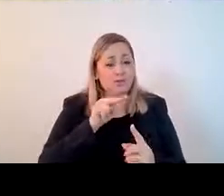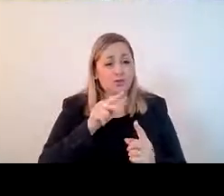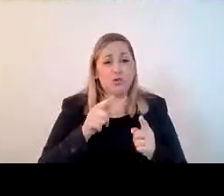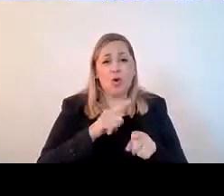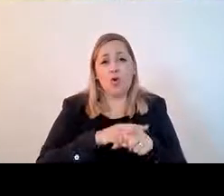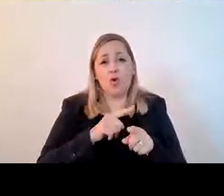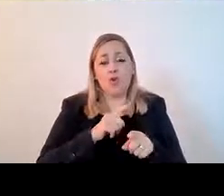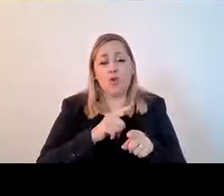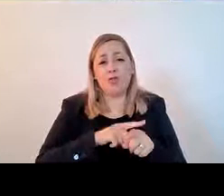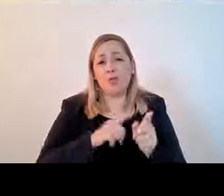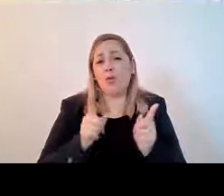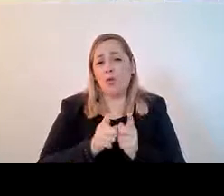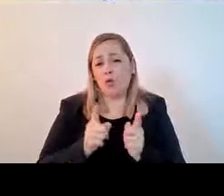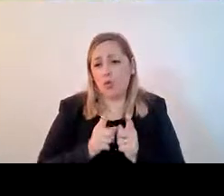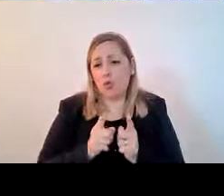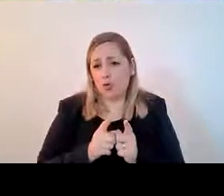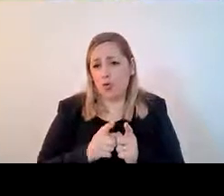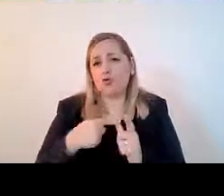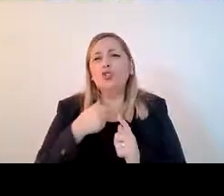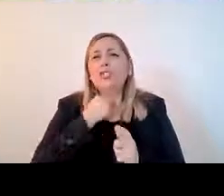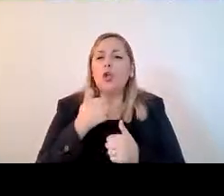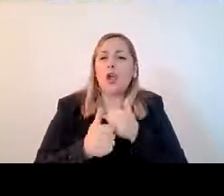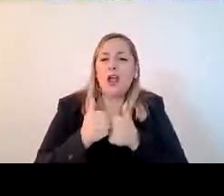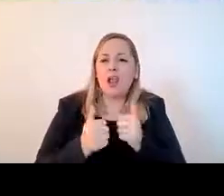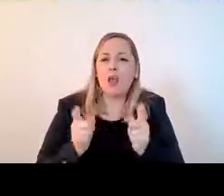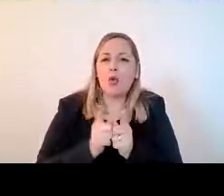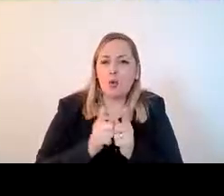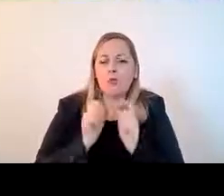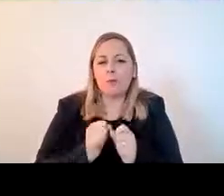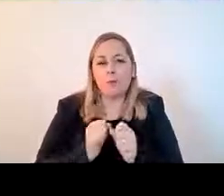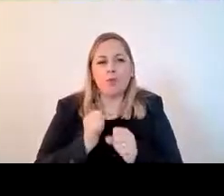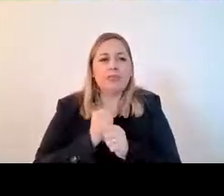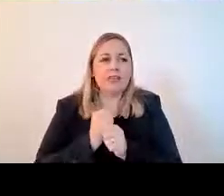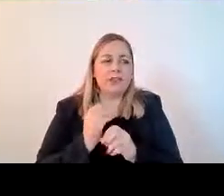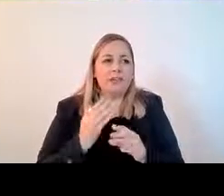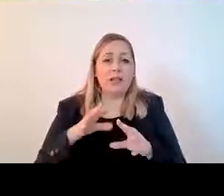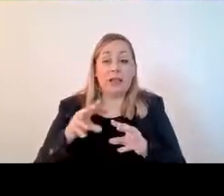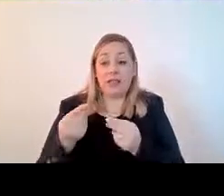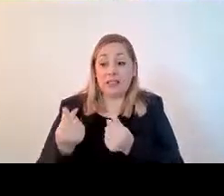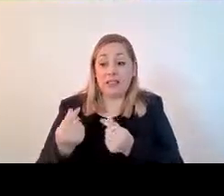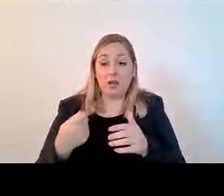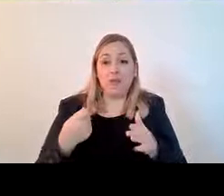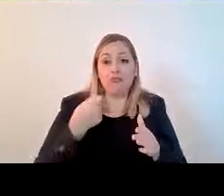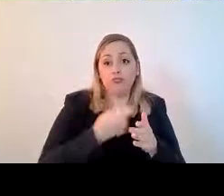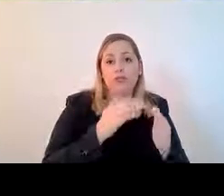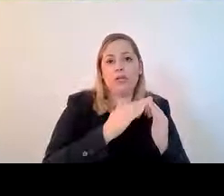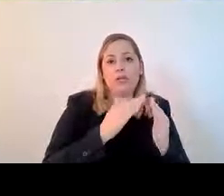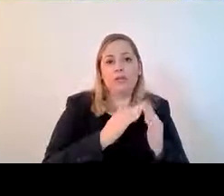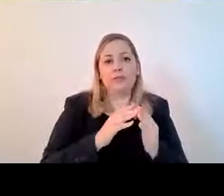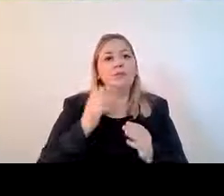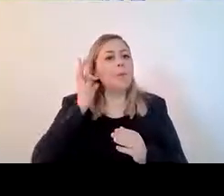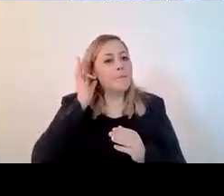cortoplacista, en el sentido, quiero una carrera corta para poder trabajar y llevar dinero a la casa. En cambio, las mujeres criticaban el